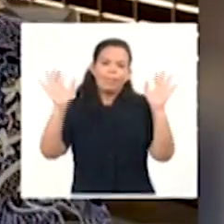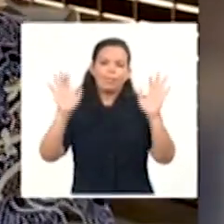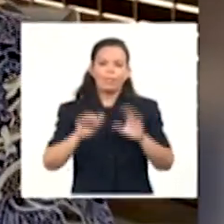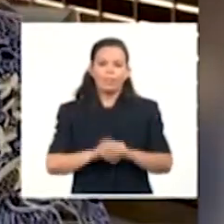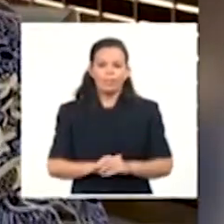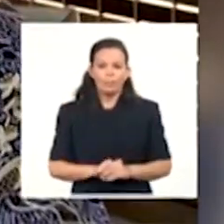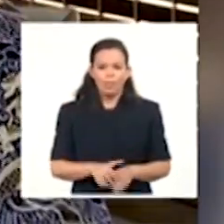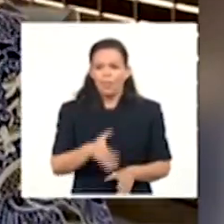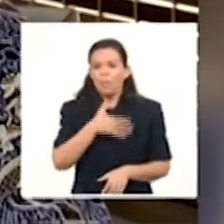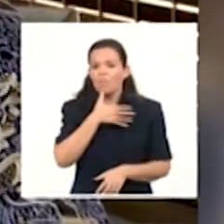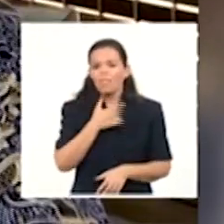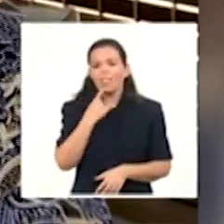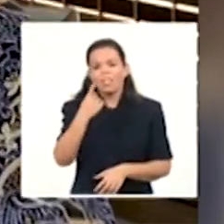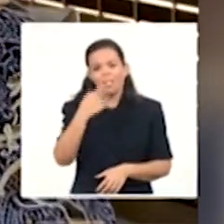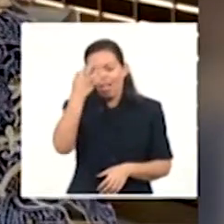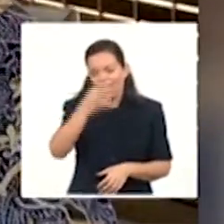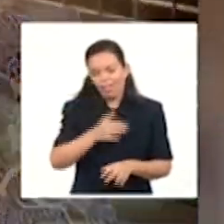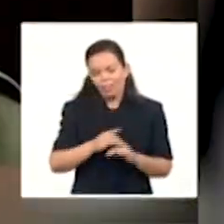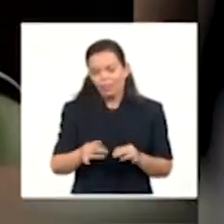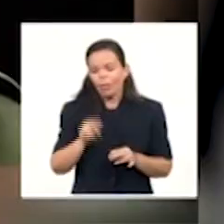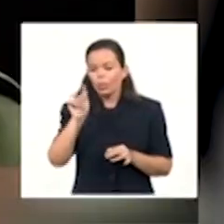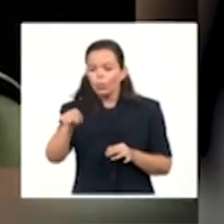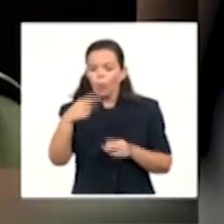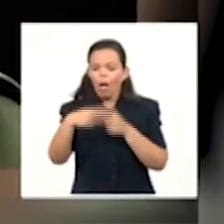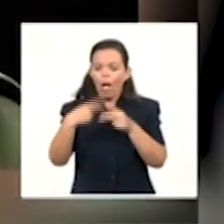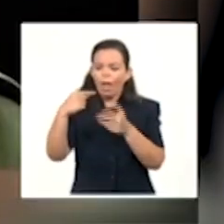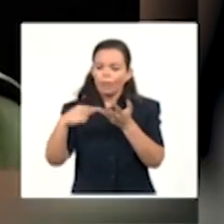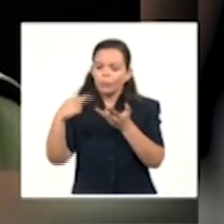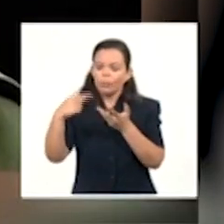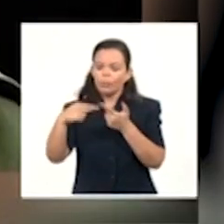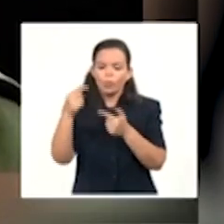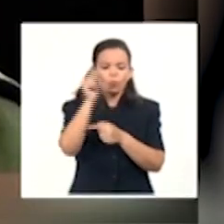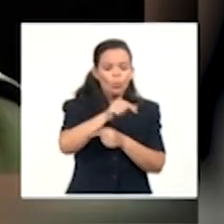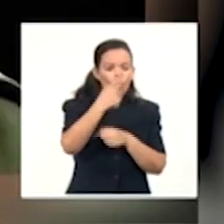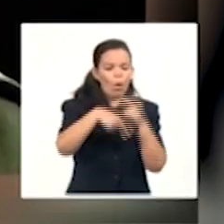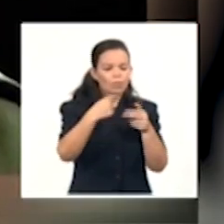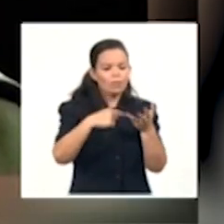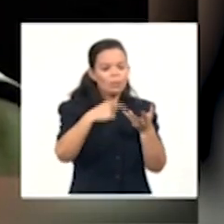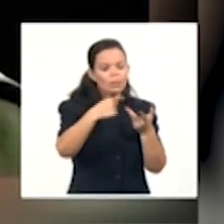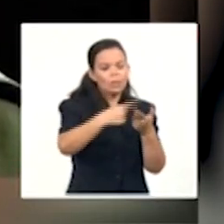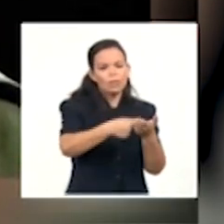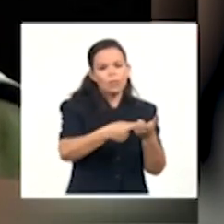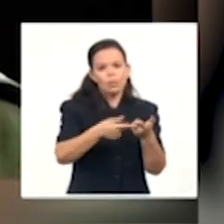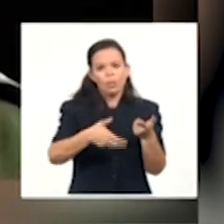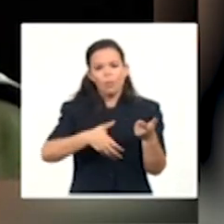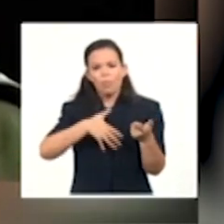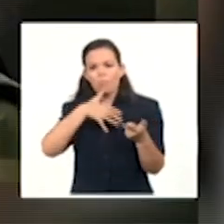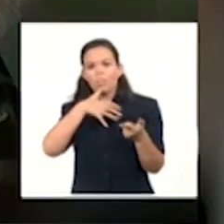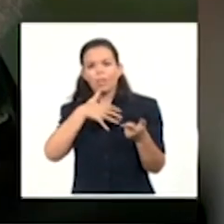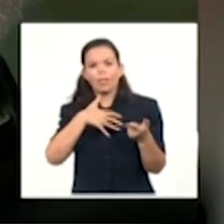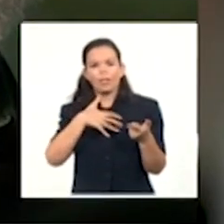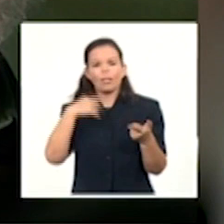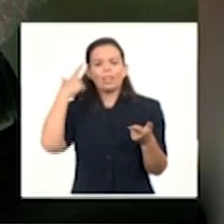aquí, y usted de aquí y nada. Él era lo que él entendía que debería ser en el